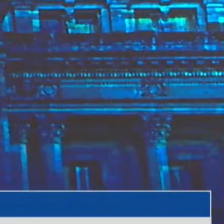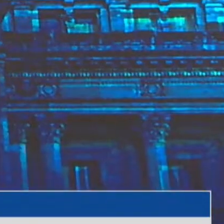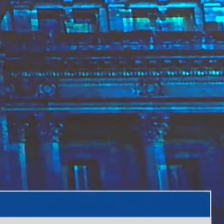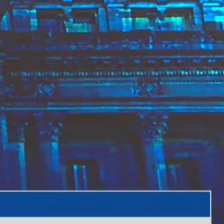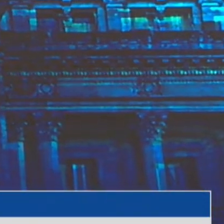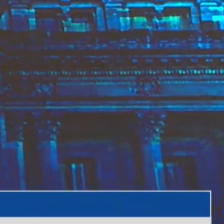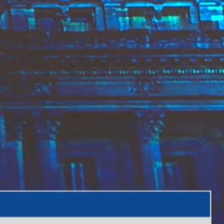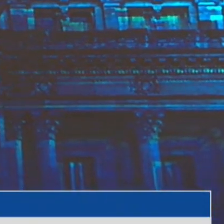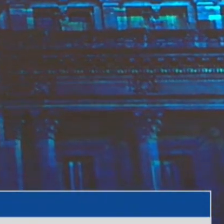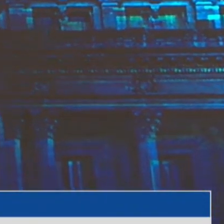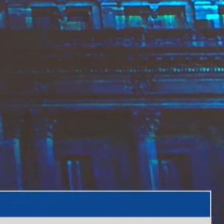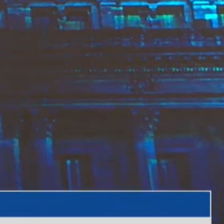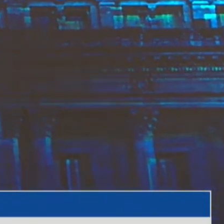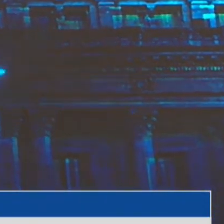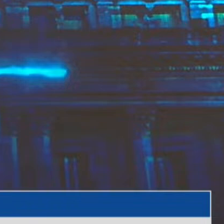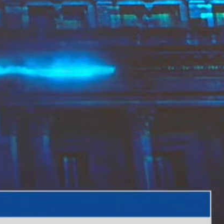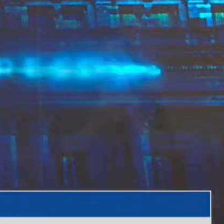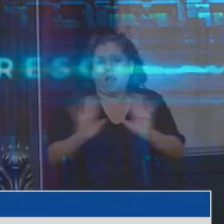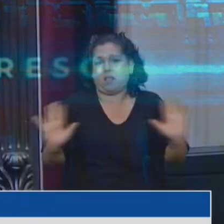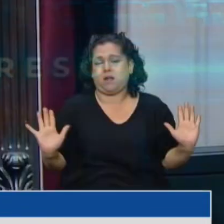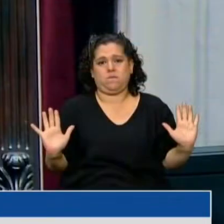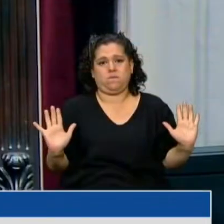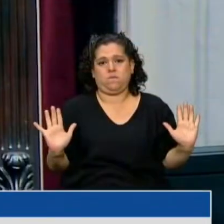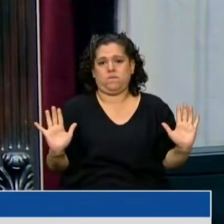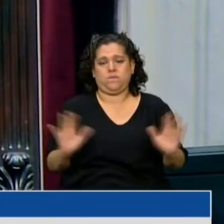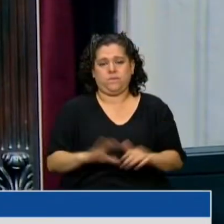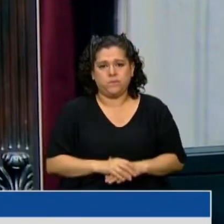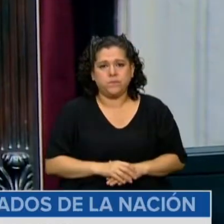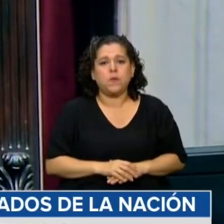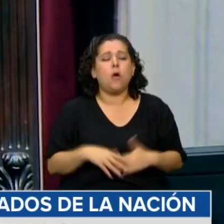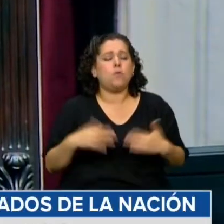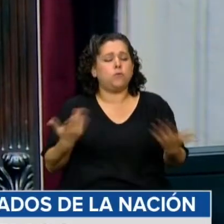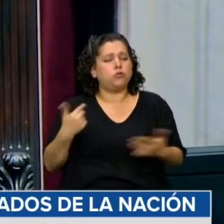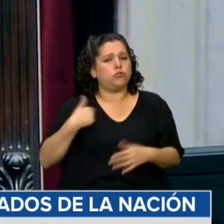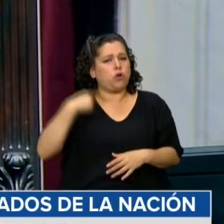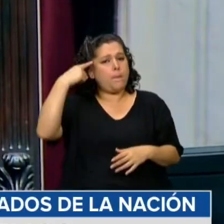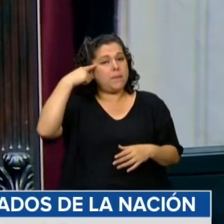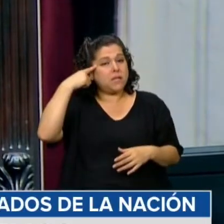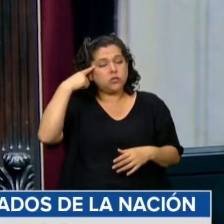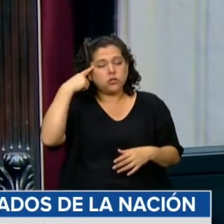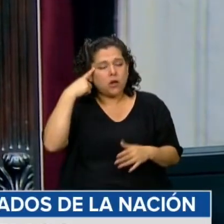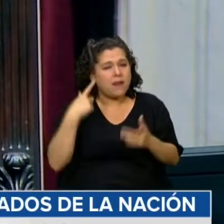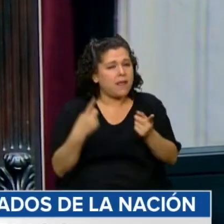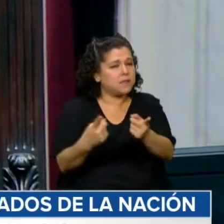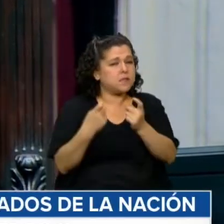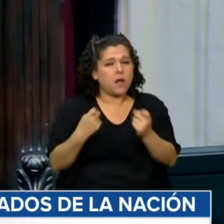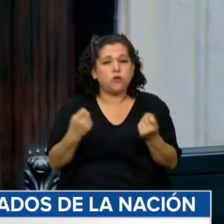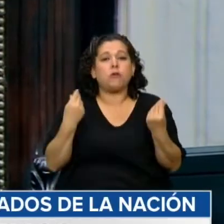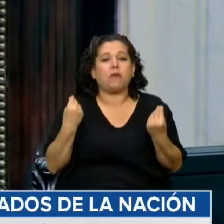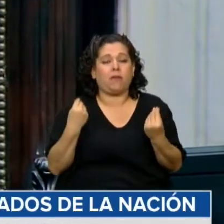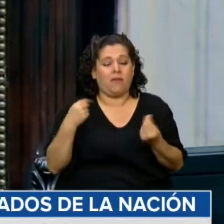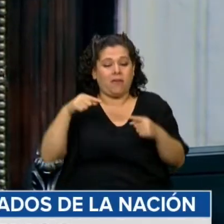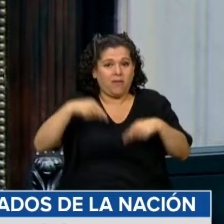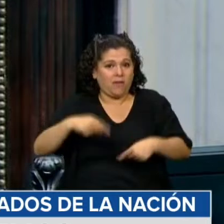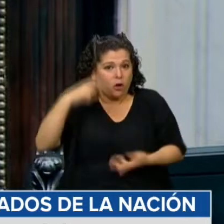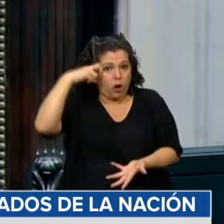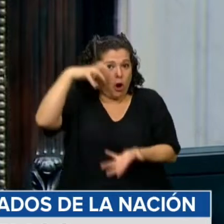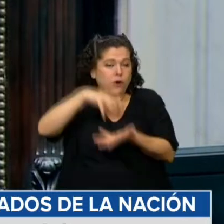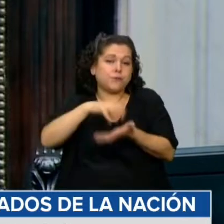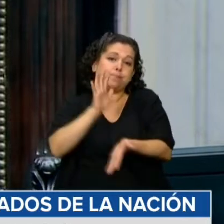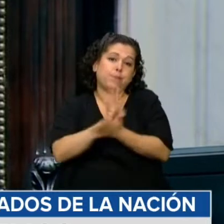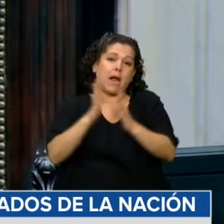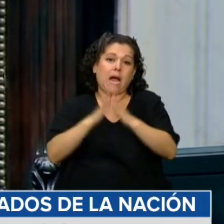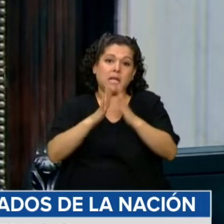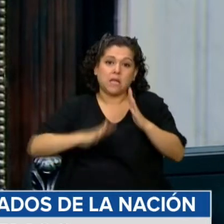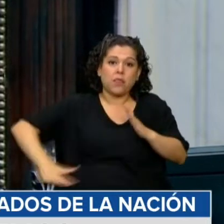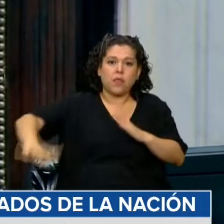presidente de la Cámara de Diputados. Considero que hoy es más necesario que nunca que en esta Casa de la Democracia procuremos abrir el camino